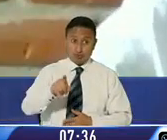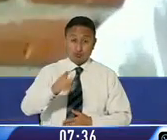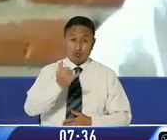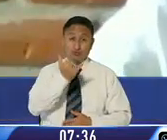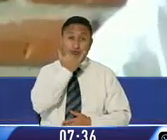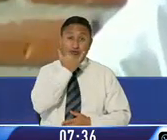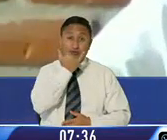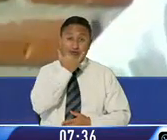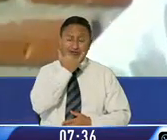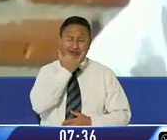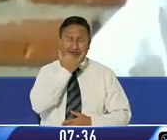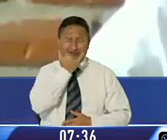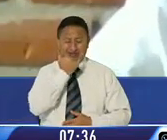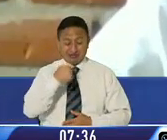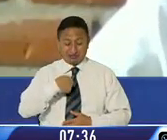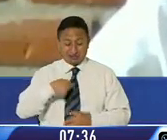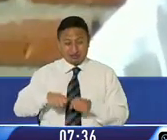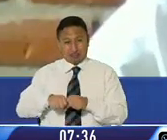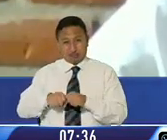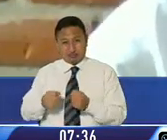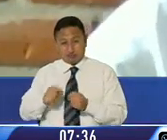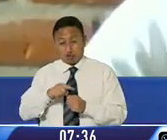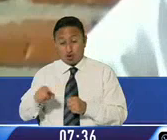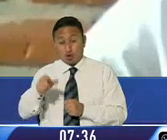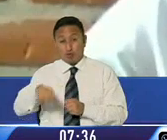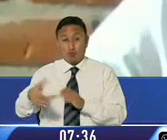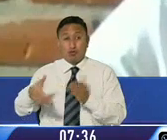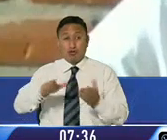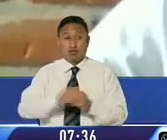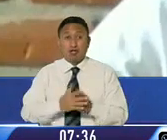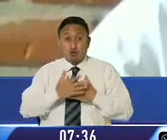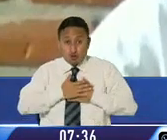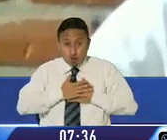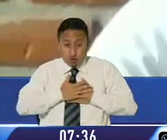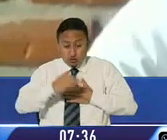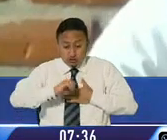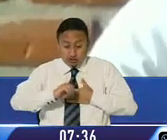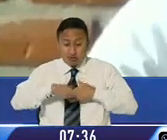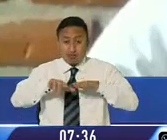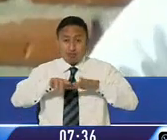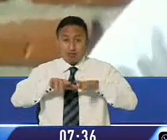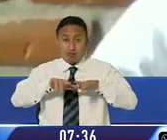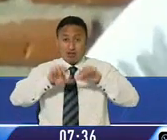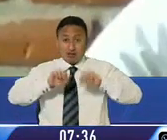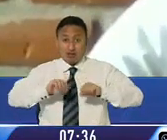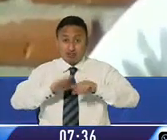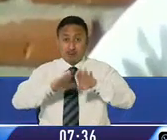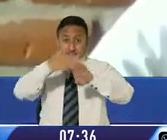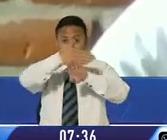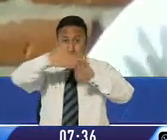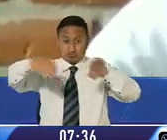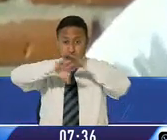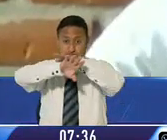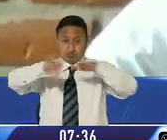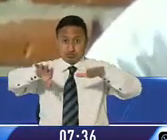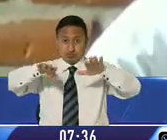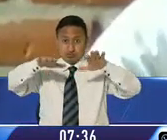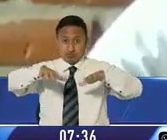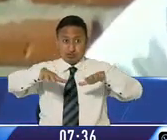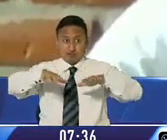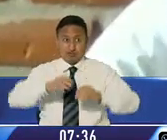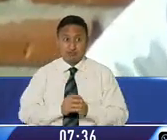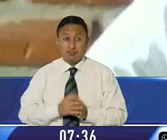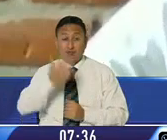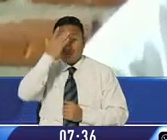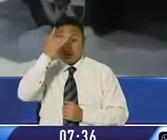pagas con lesiones irreversibles o con la muerte. Yo lo he pagado con mis pies. Yo perdí mis pies, la mitad de mis pies,